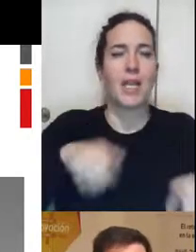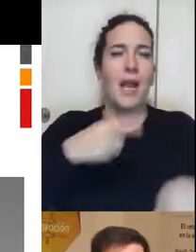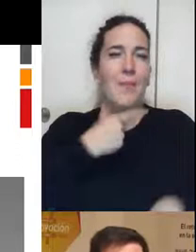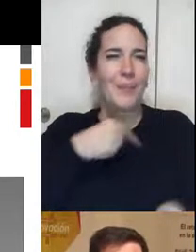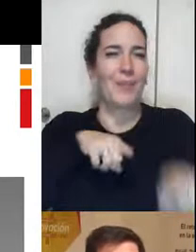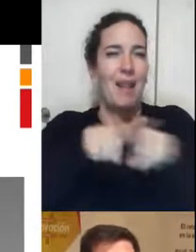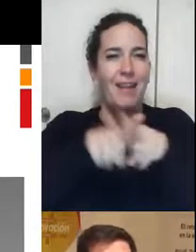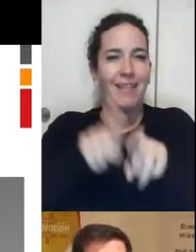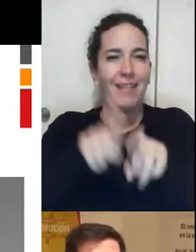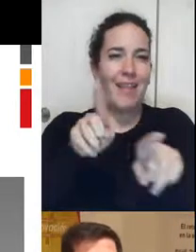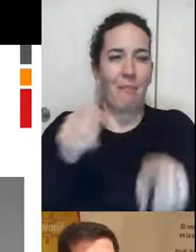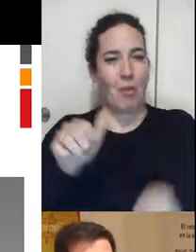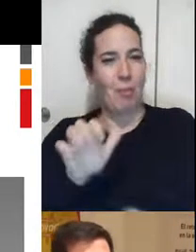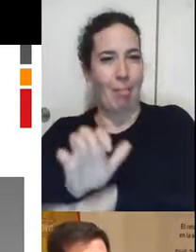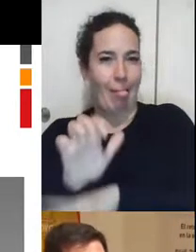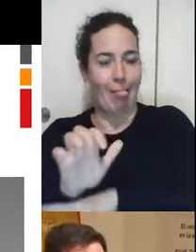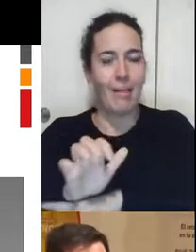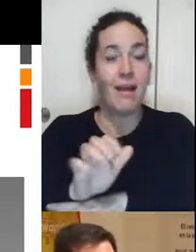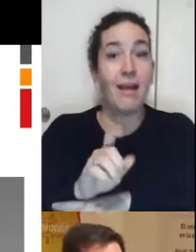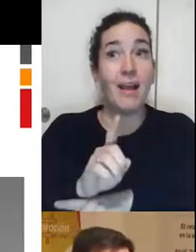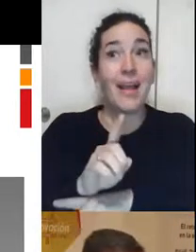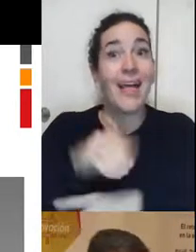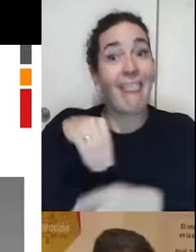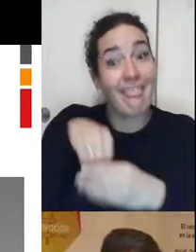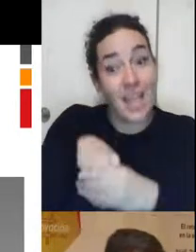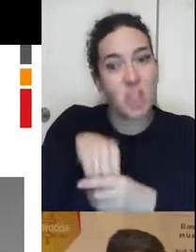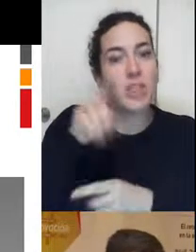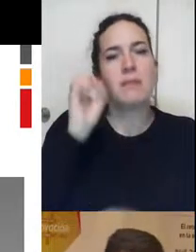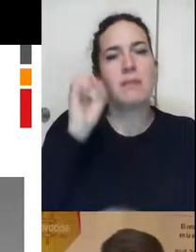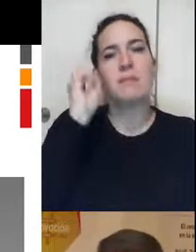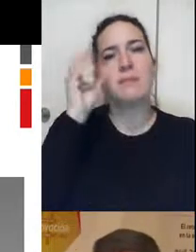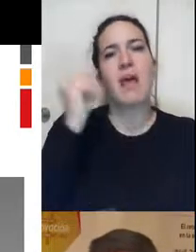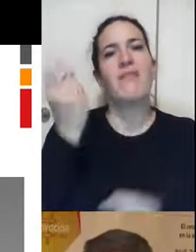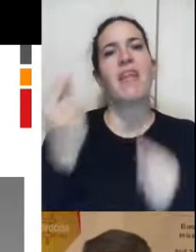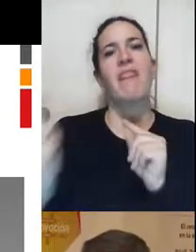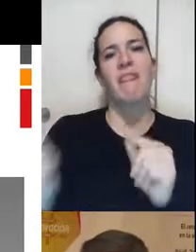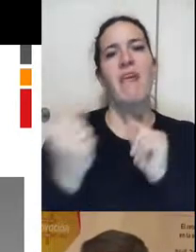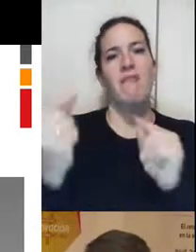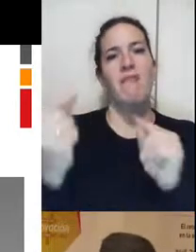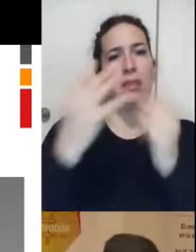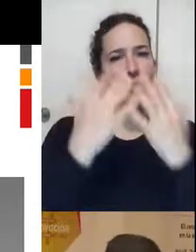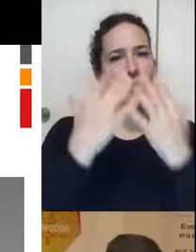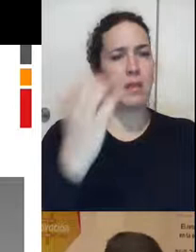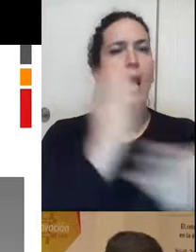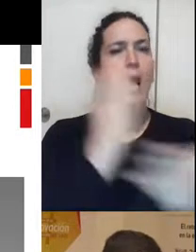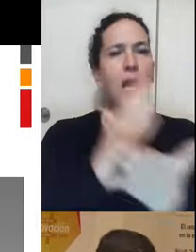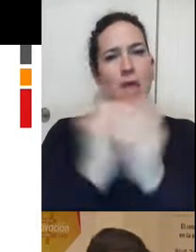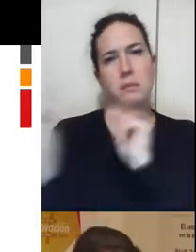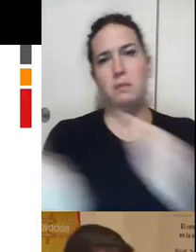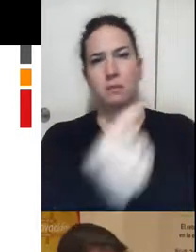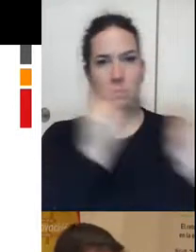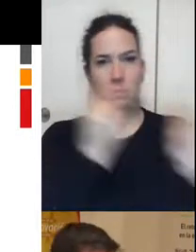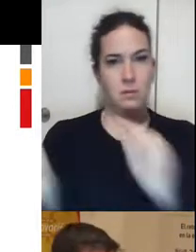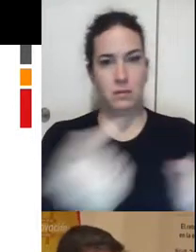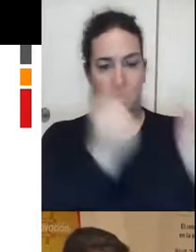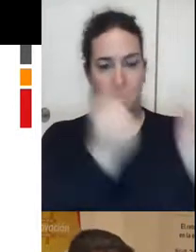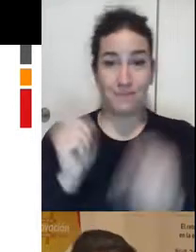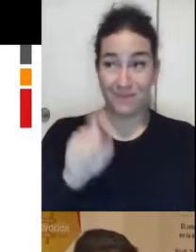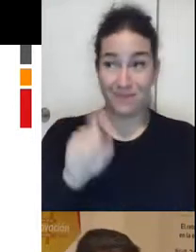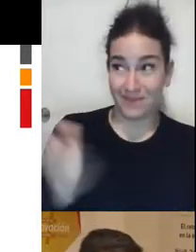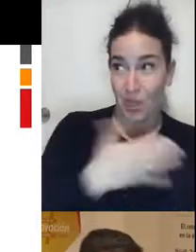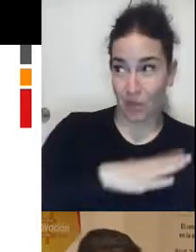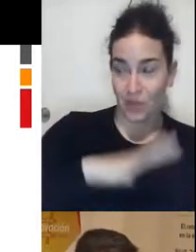después pues tiene también su versión en un discurso, en un debate que se traslada a toda el aula. Si puedes pasar, por favor. Y así ya